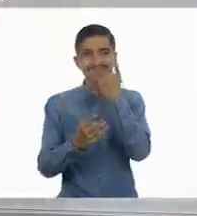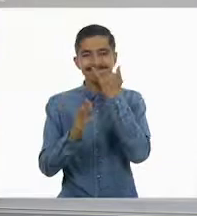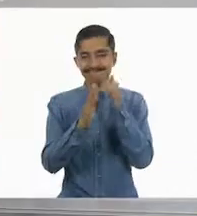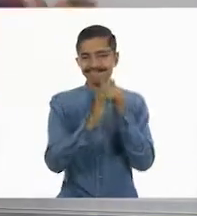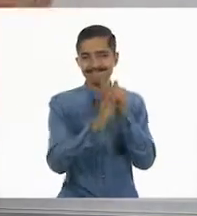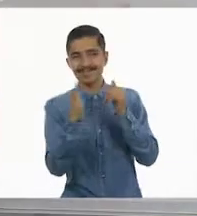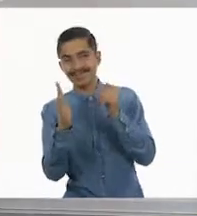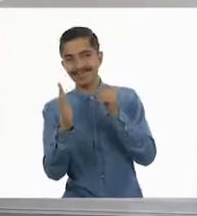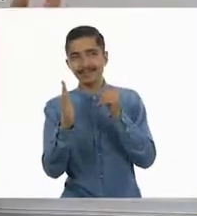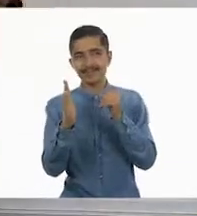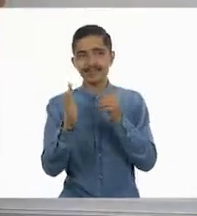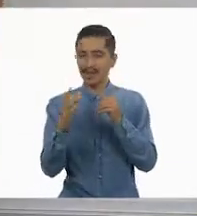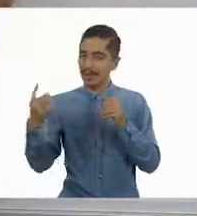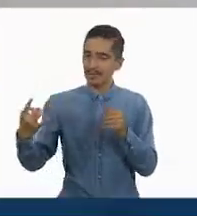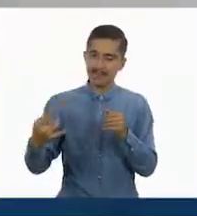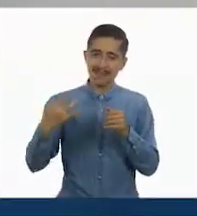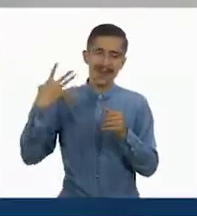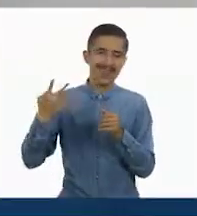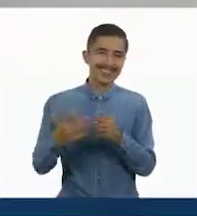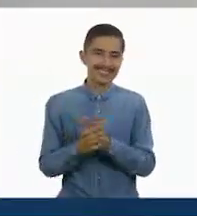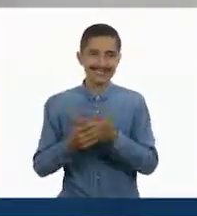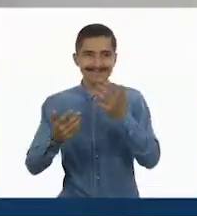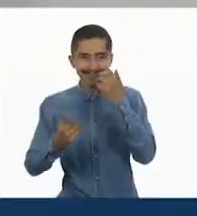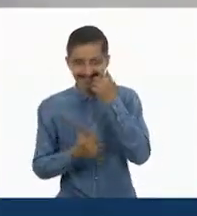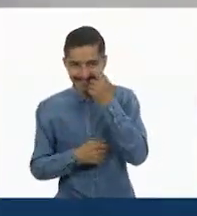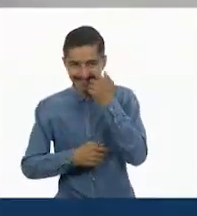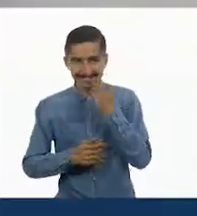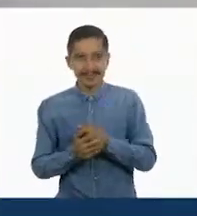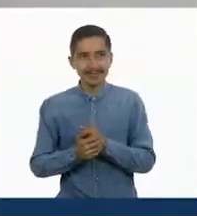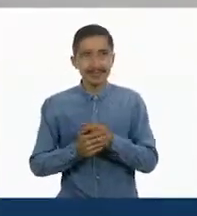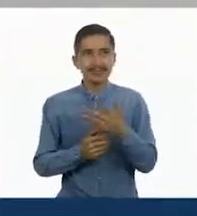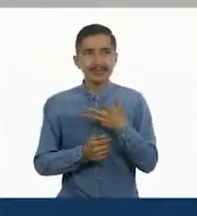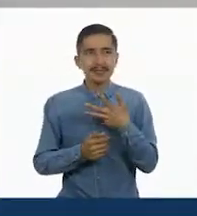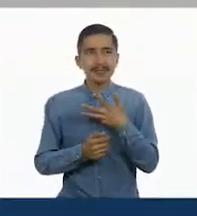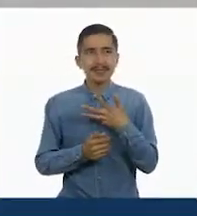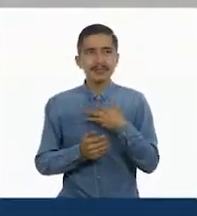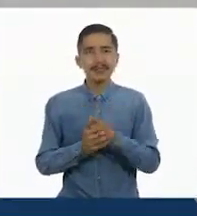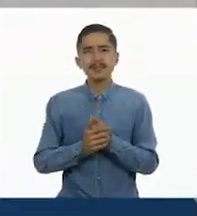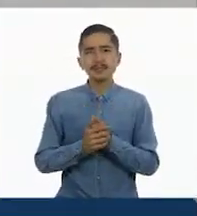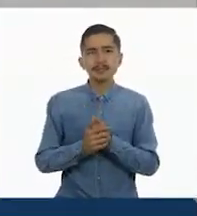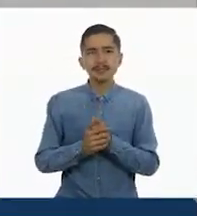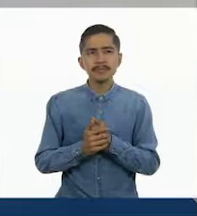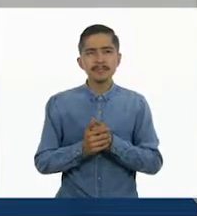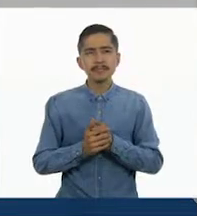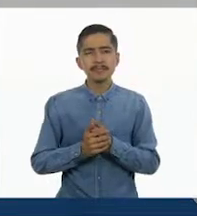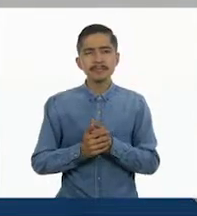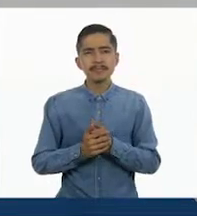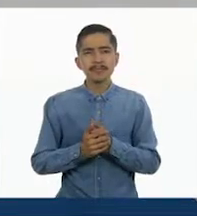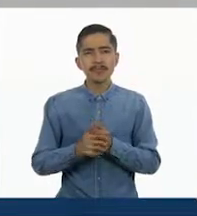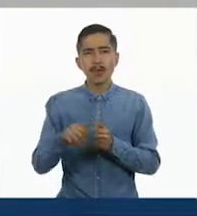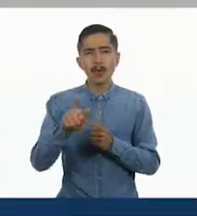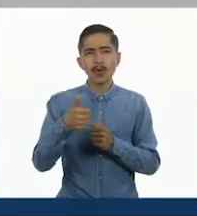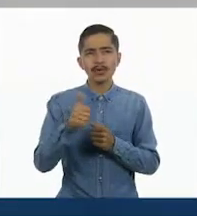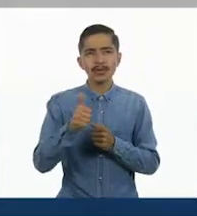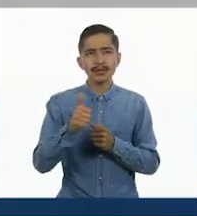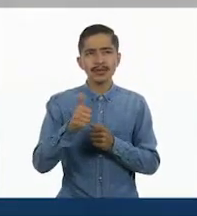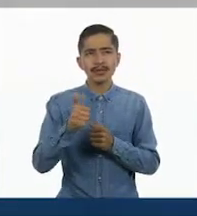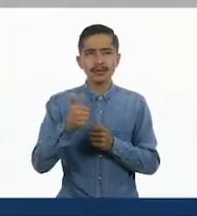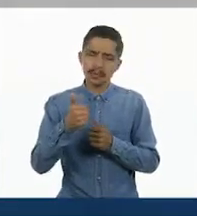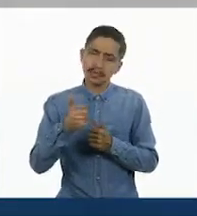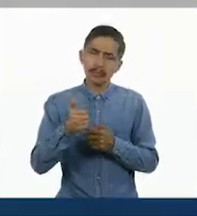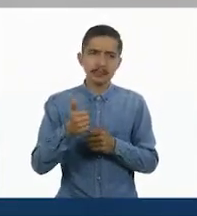haberlo empezado acá. Entonces, si ya me ganaste, tenemos que es de... 11, es como 11.